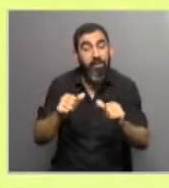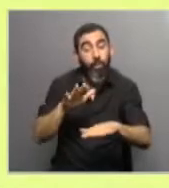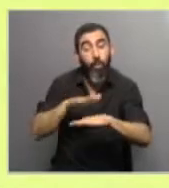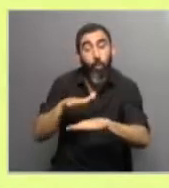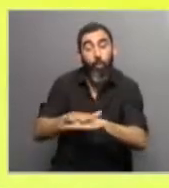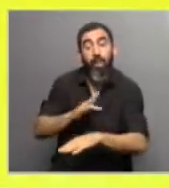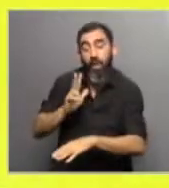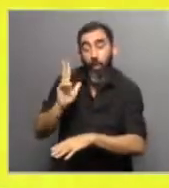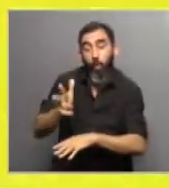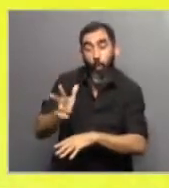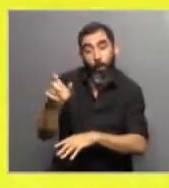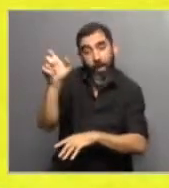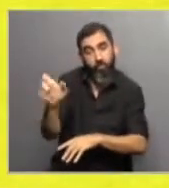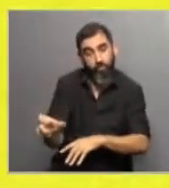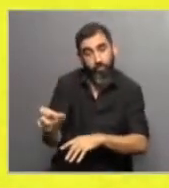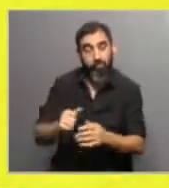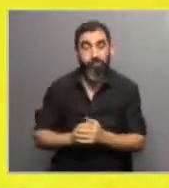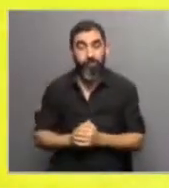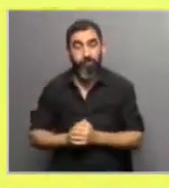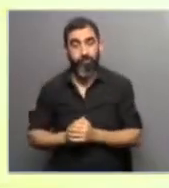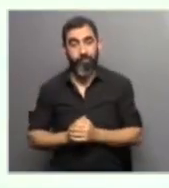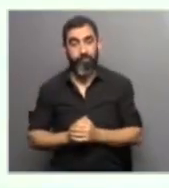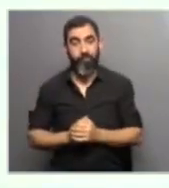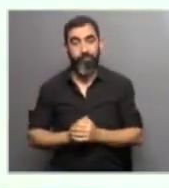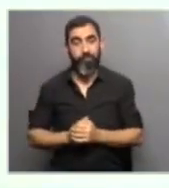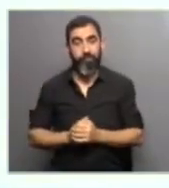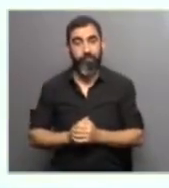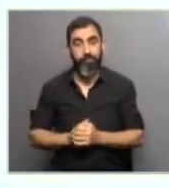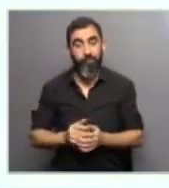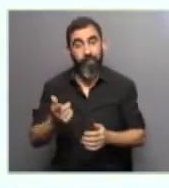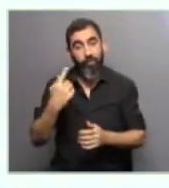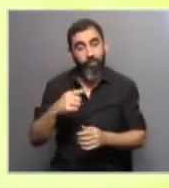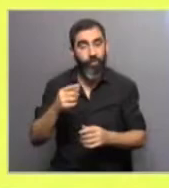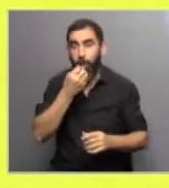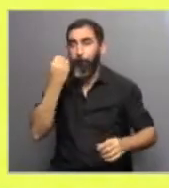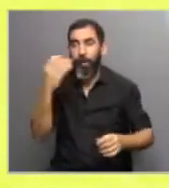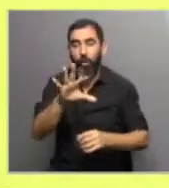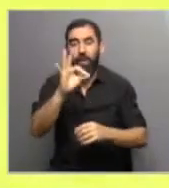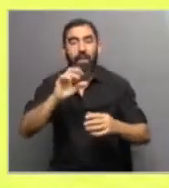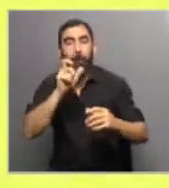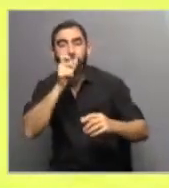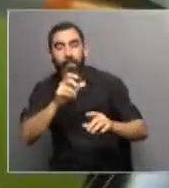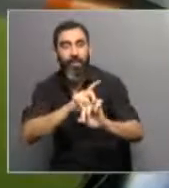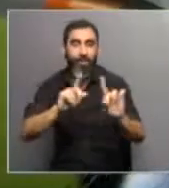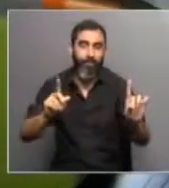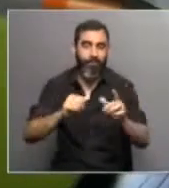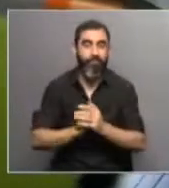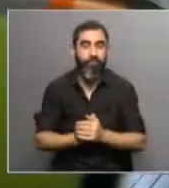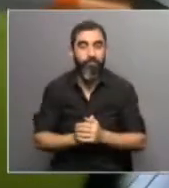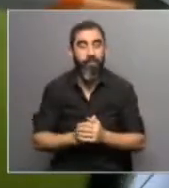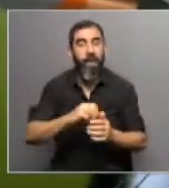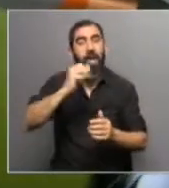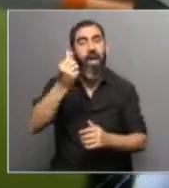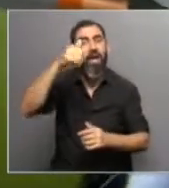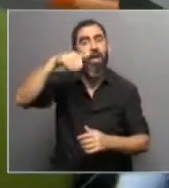seres humanos. Entonces, en ese sentido, es como que quizás no fue la mejor elección de palabras. Cuando se habla de antropoceno,